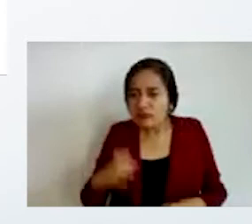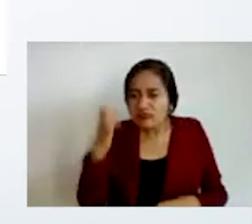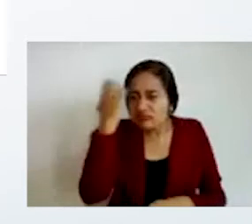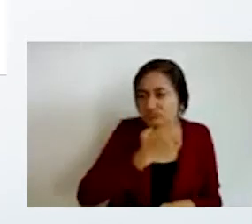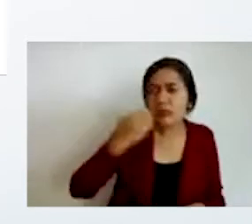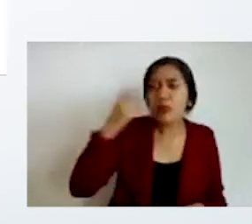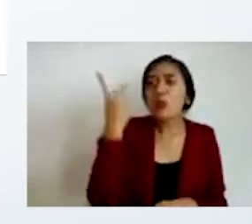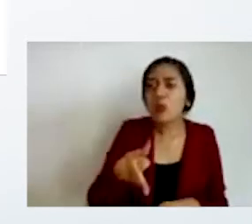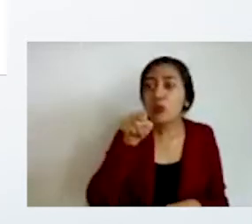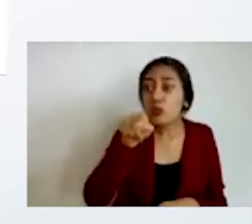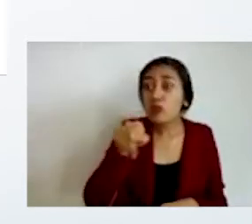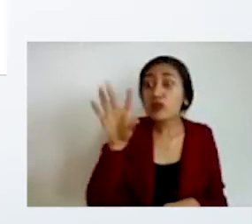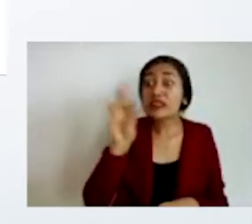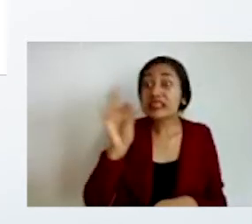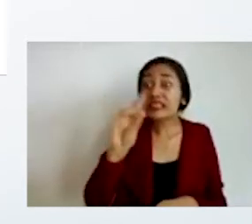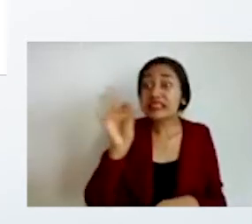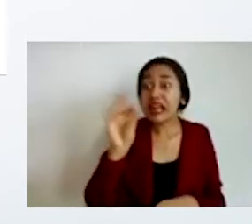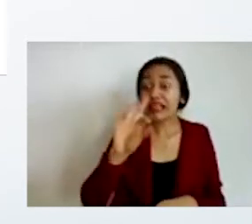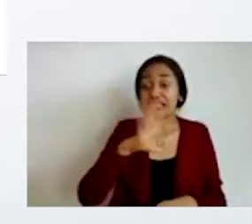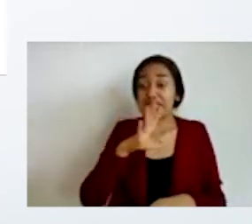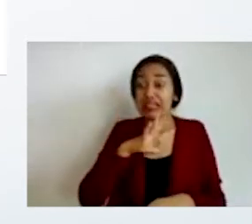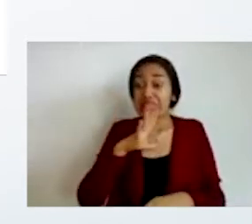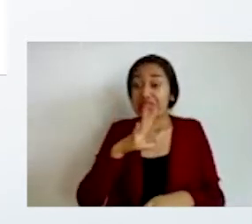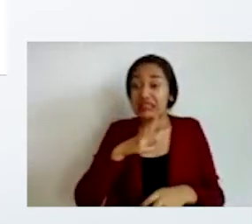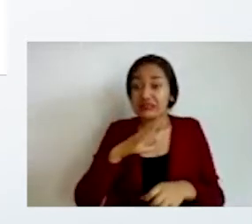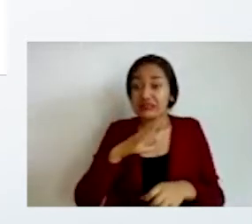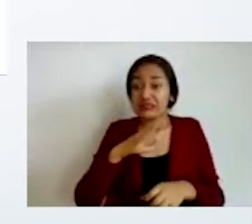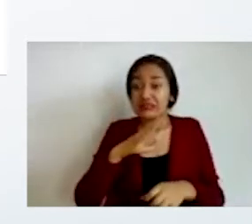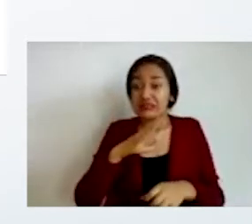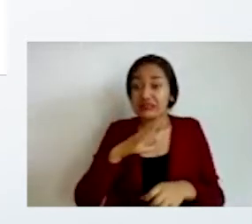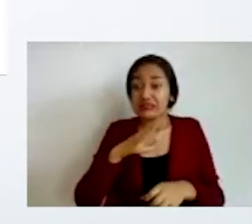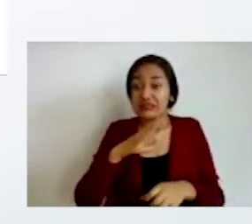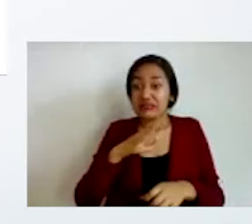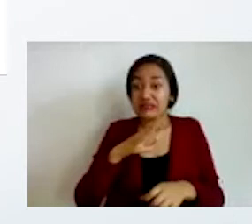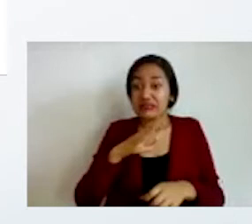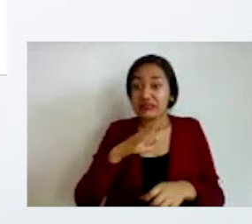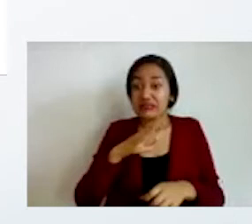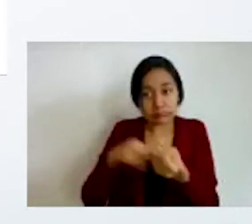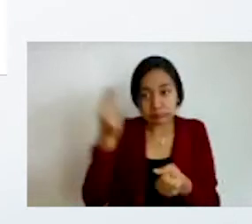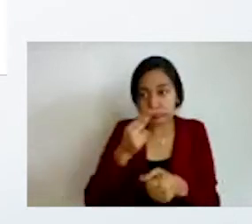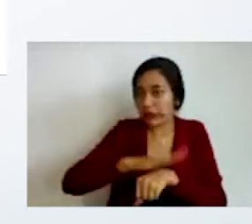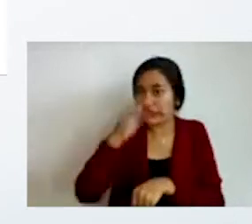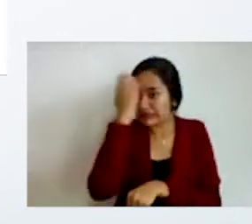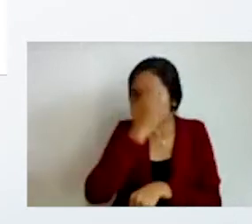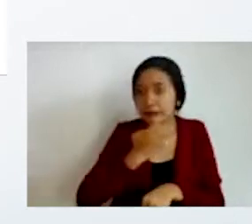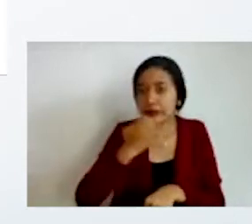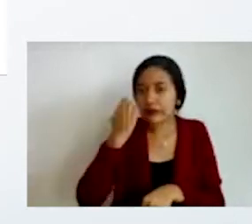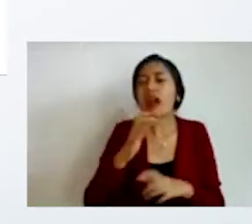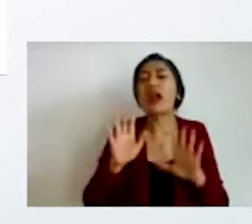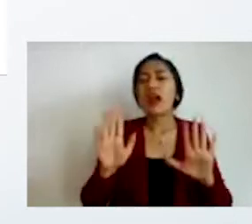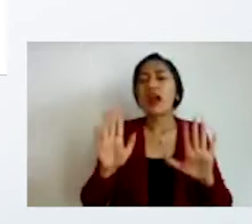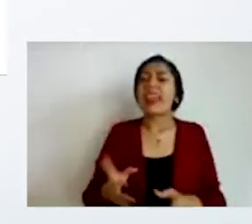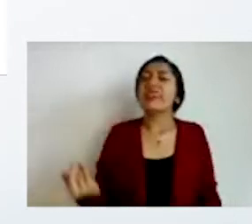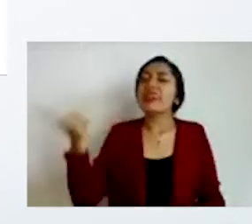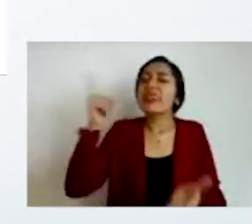no la enfermedad. Otra pregunta es cuánto tiempo dura la enfermedad, luego cuánto